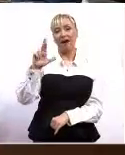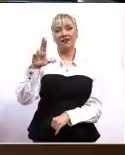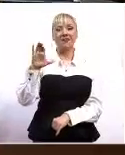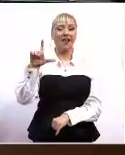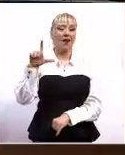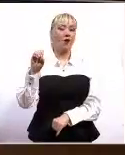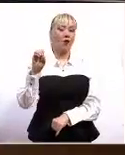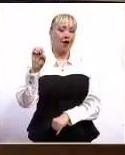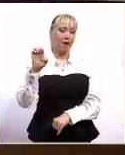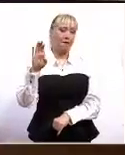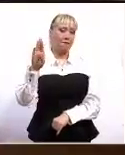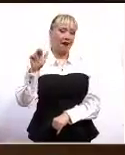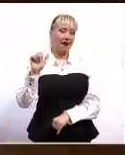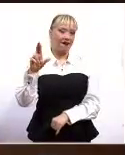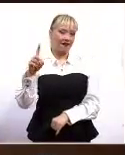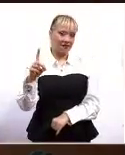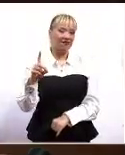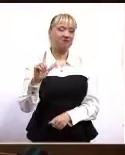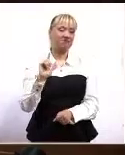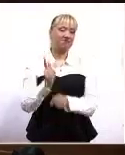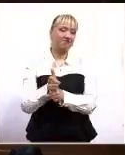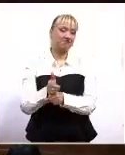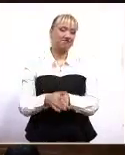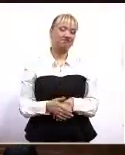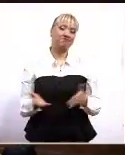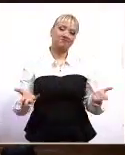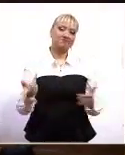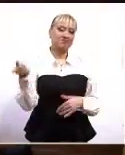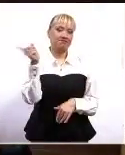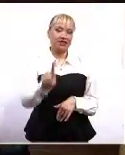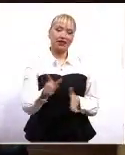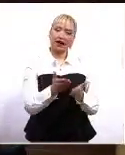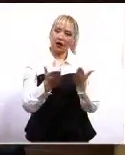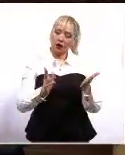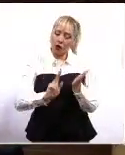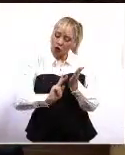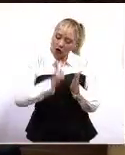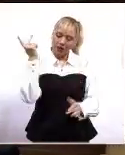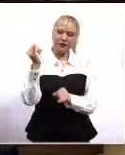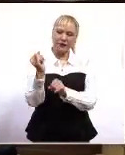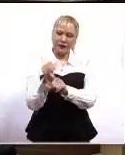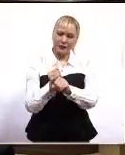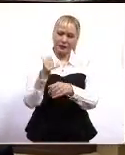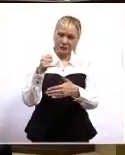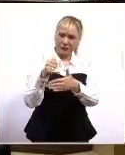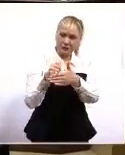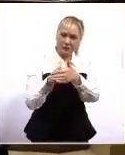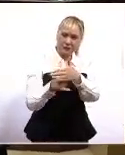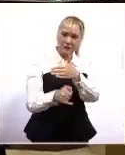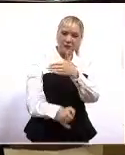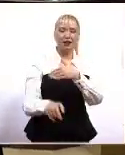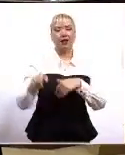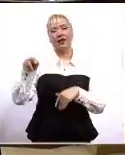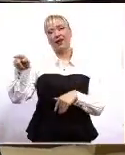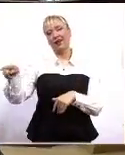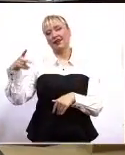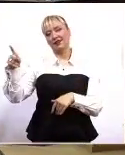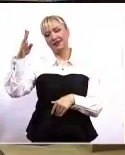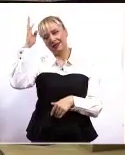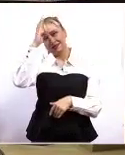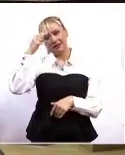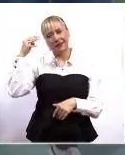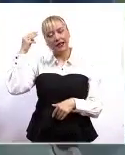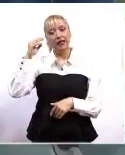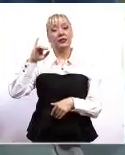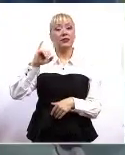El Tribunal Electoral del Poder Judicial de la Federación ordenó investigar de nueva cuenta si el llamado Movimiento Nacional Ebradorista